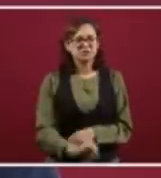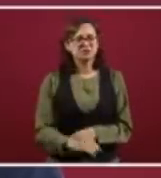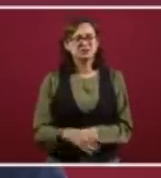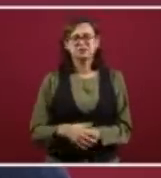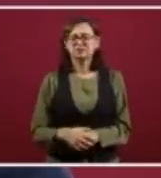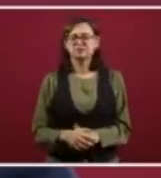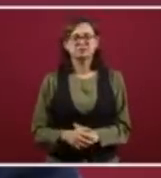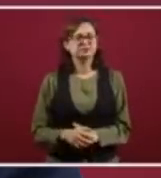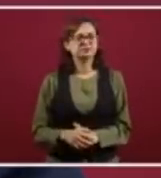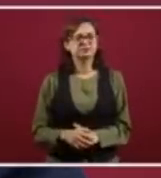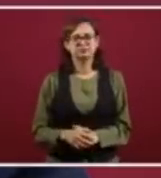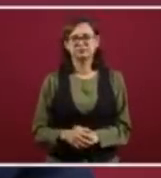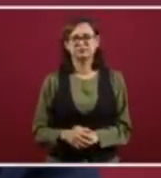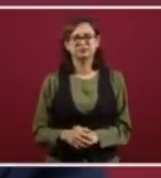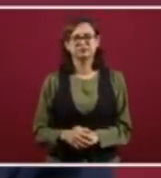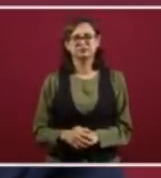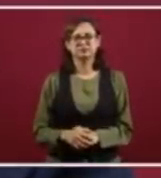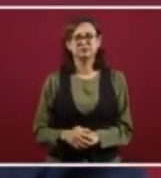nunca más